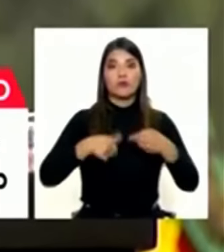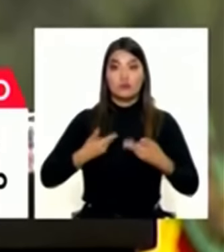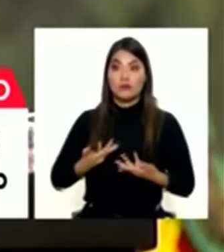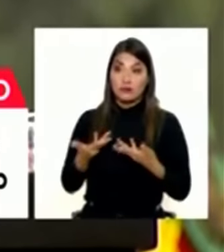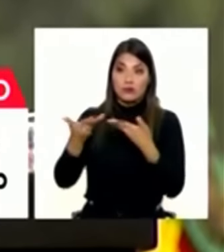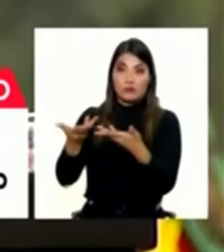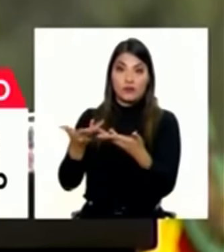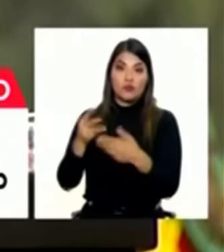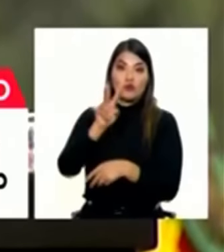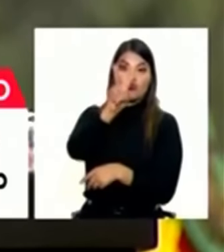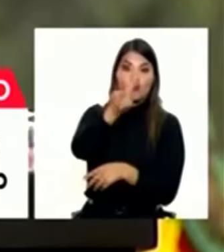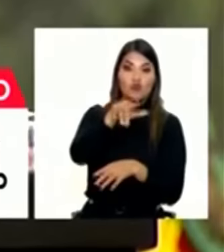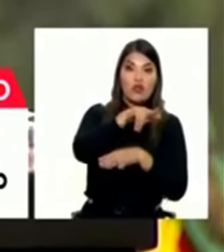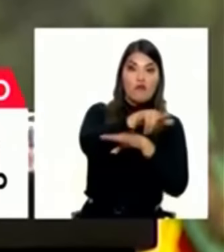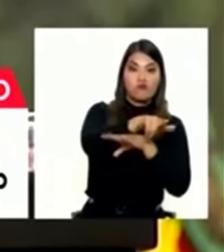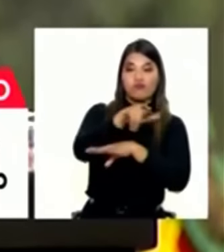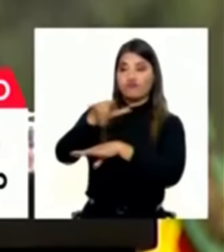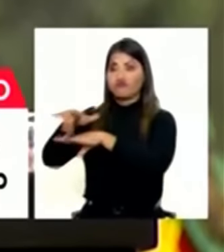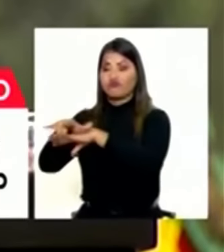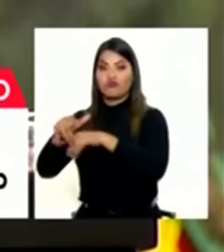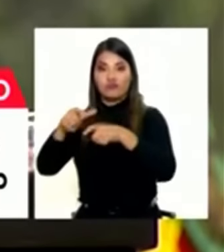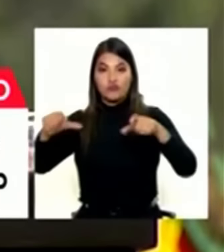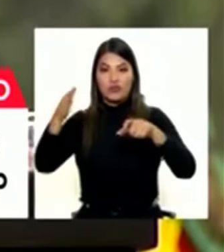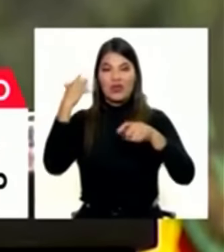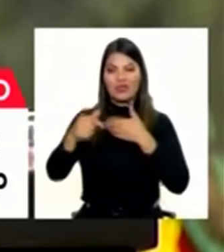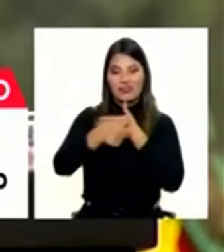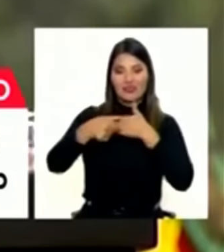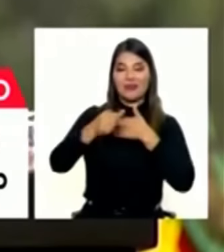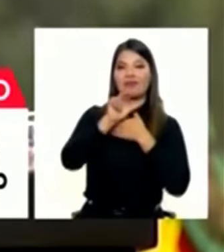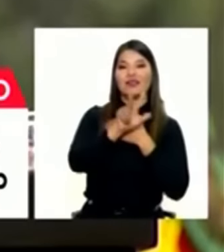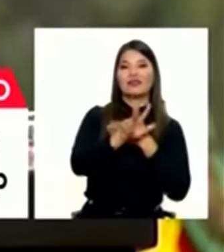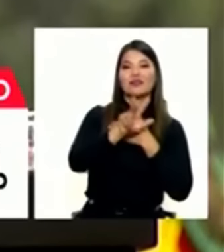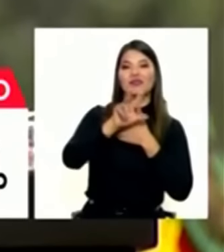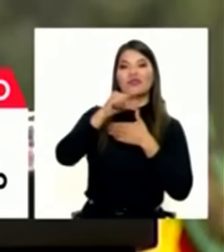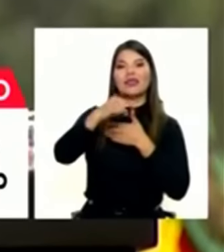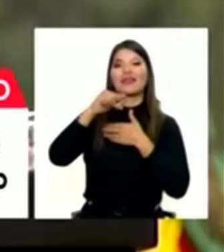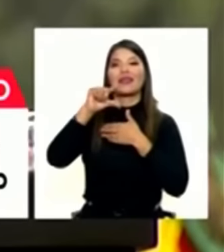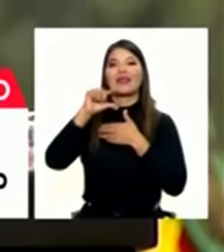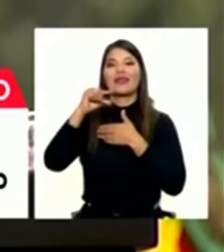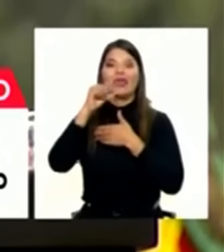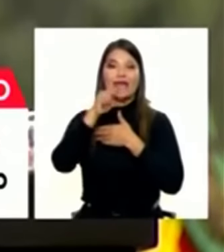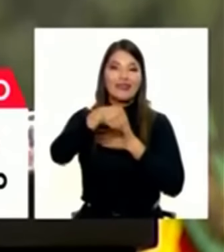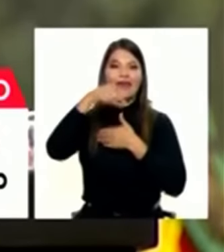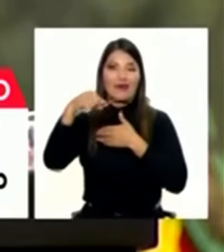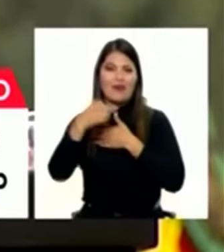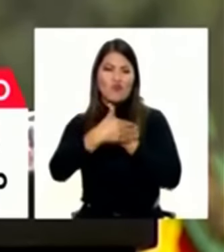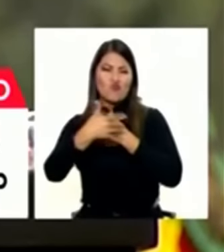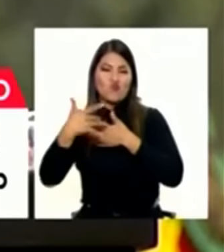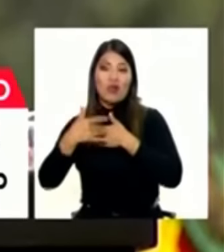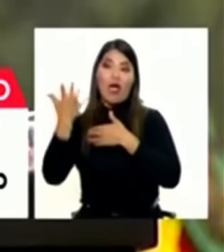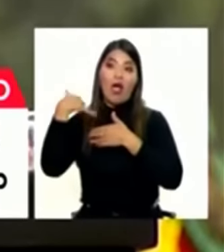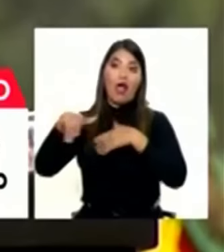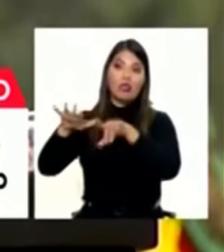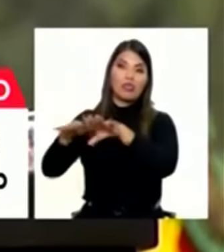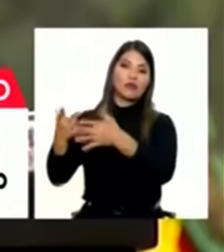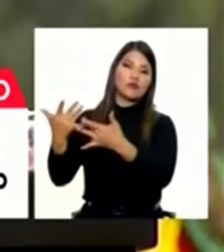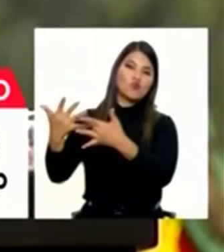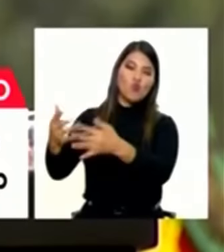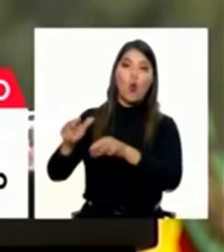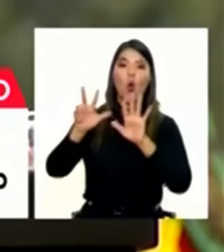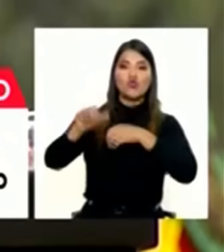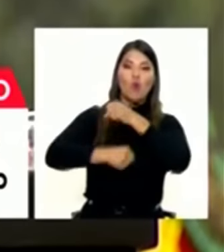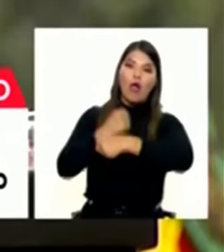servicio dos aviones Twin Otter de la serie 300NG, luego de 8 años de inoperatividad, uno